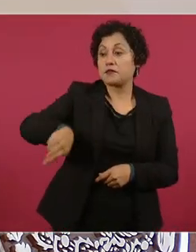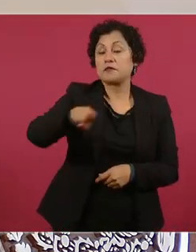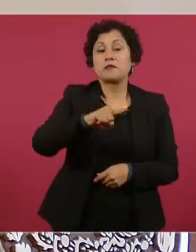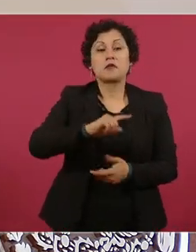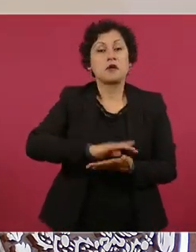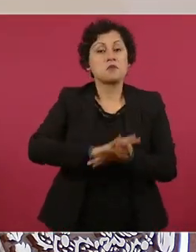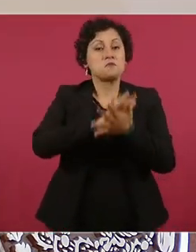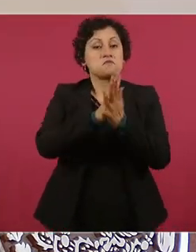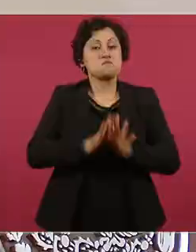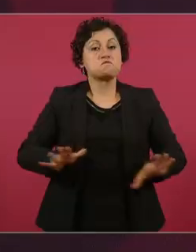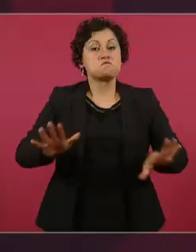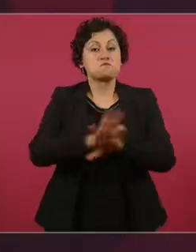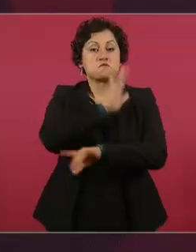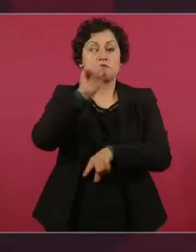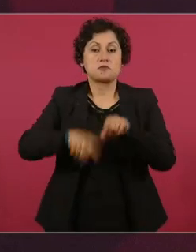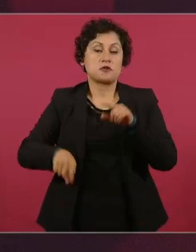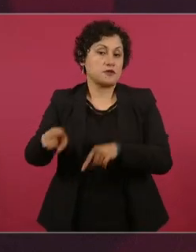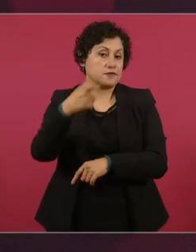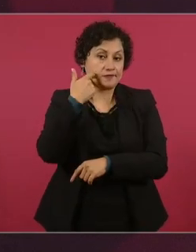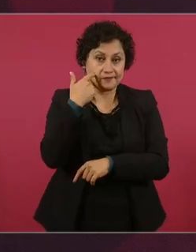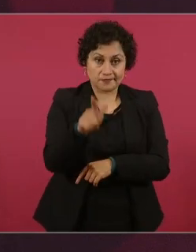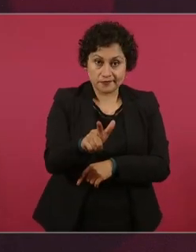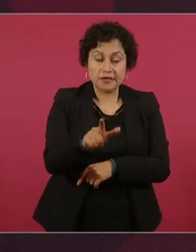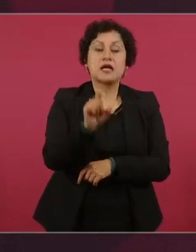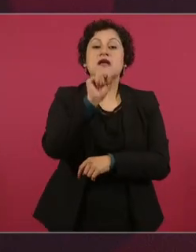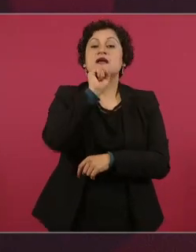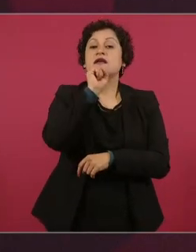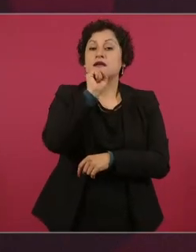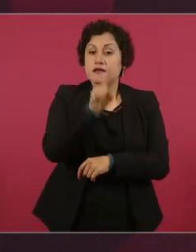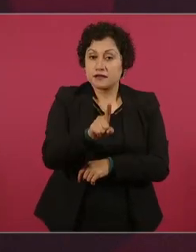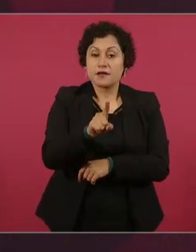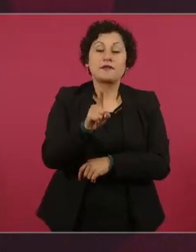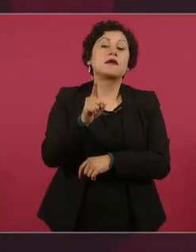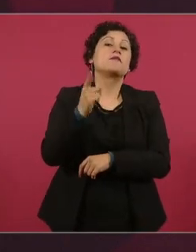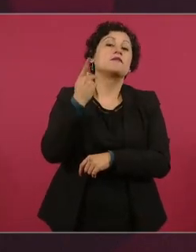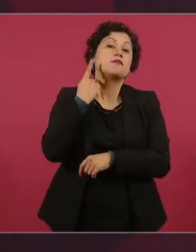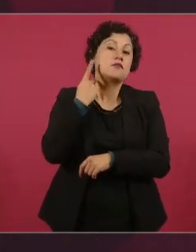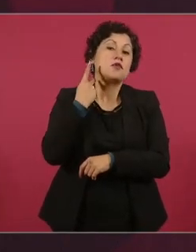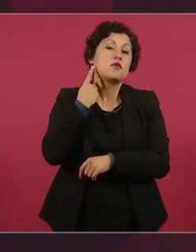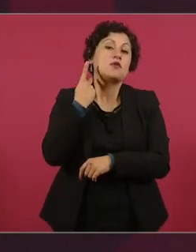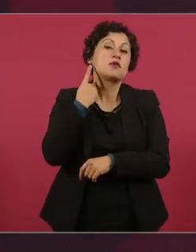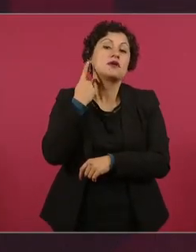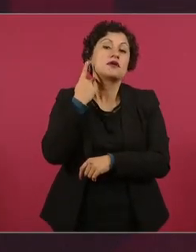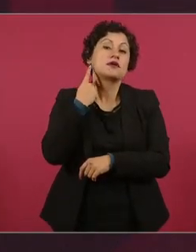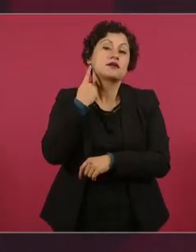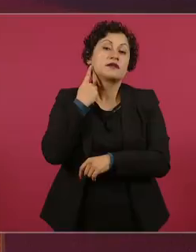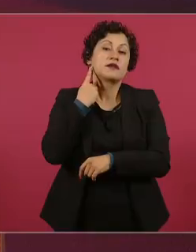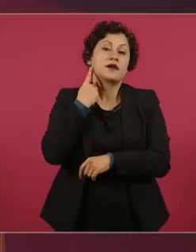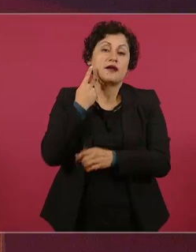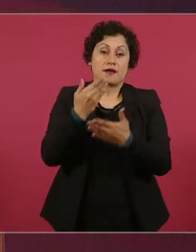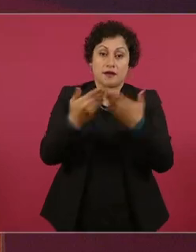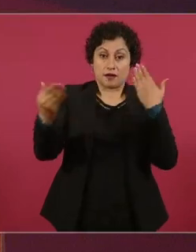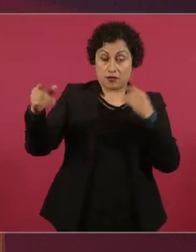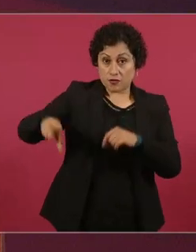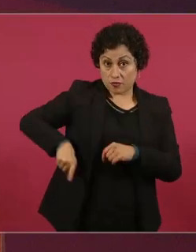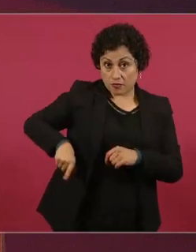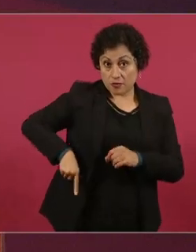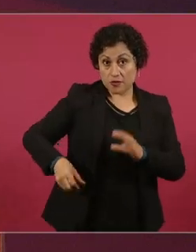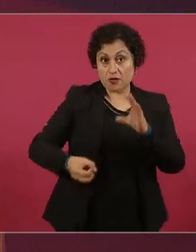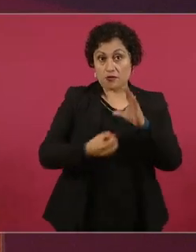desacuerdo con las políticas públicas implementadas por el actual gobierno.